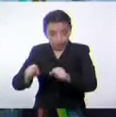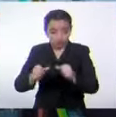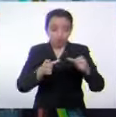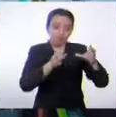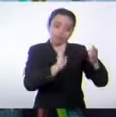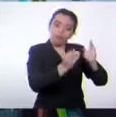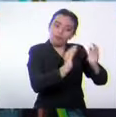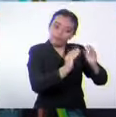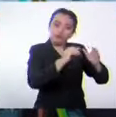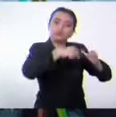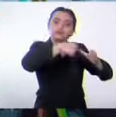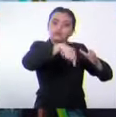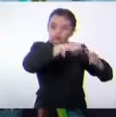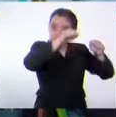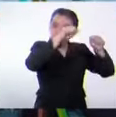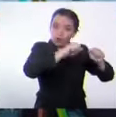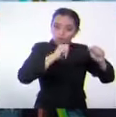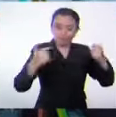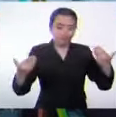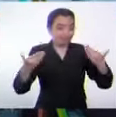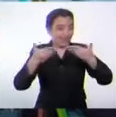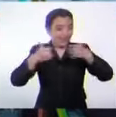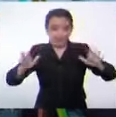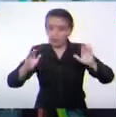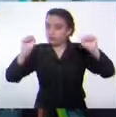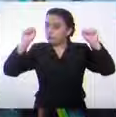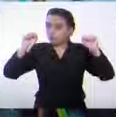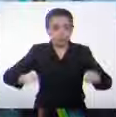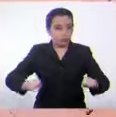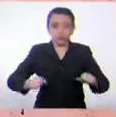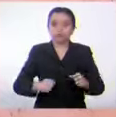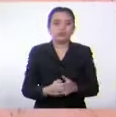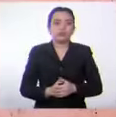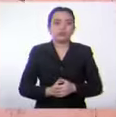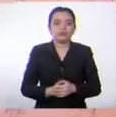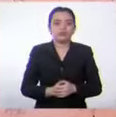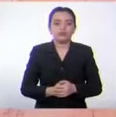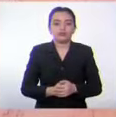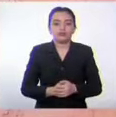ahora, las estudiaremos en las próximas clases.